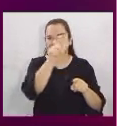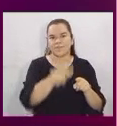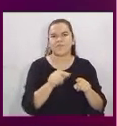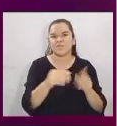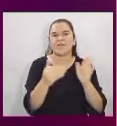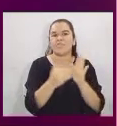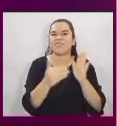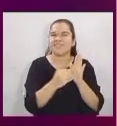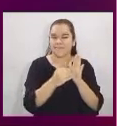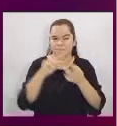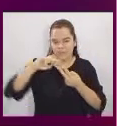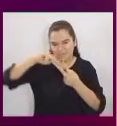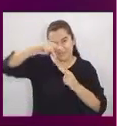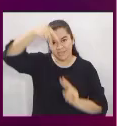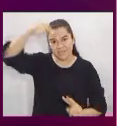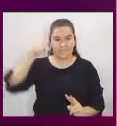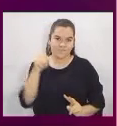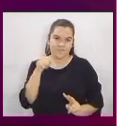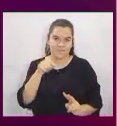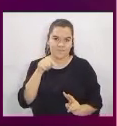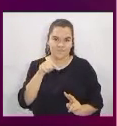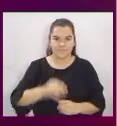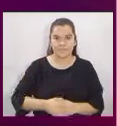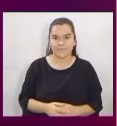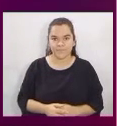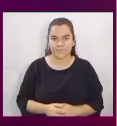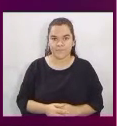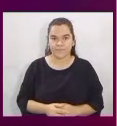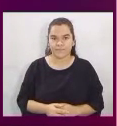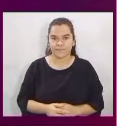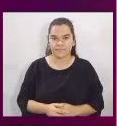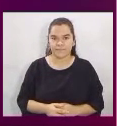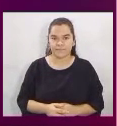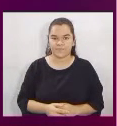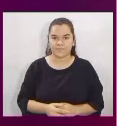son muy particulares según el gen que las determina.